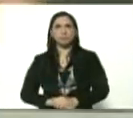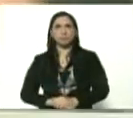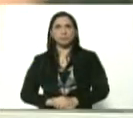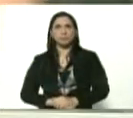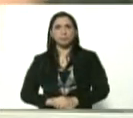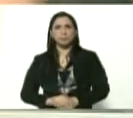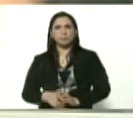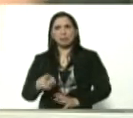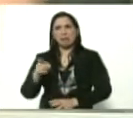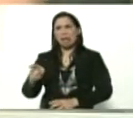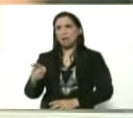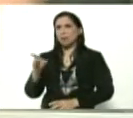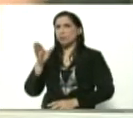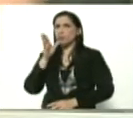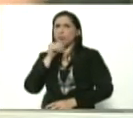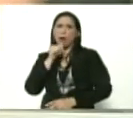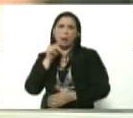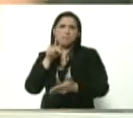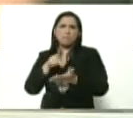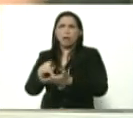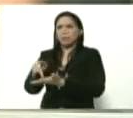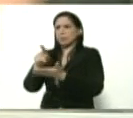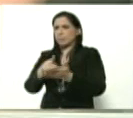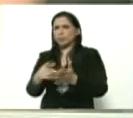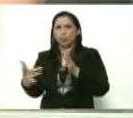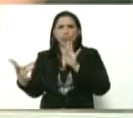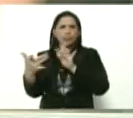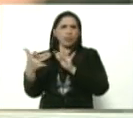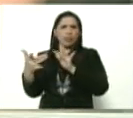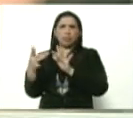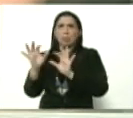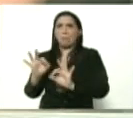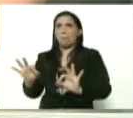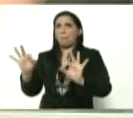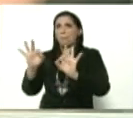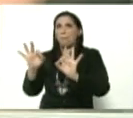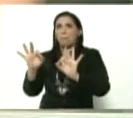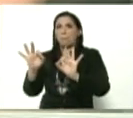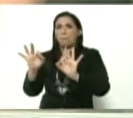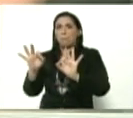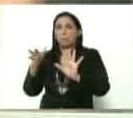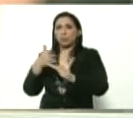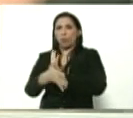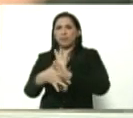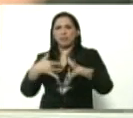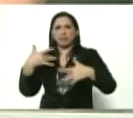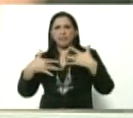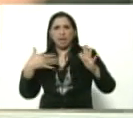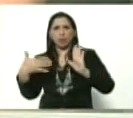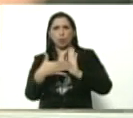que ellos no habían tenido participación directa en estos eventos.